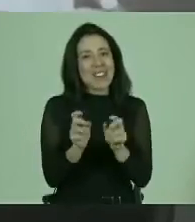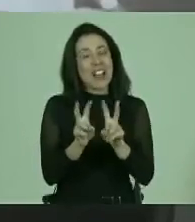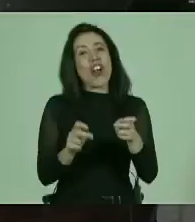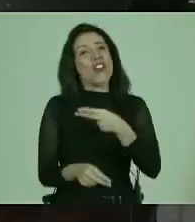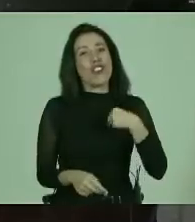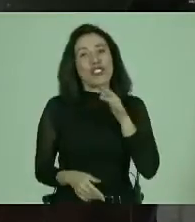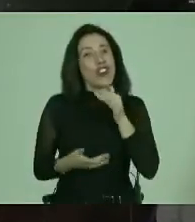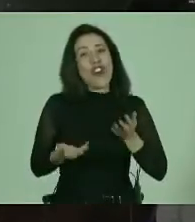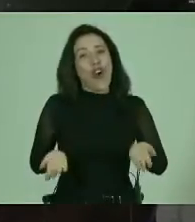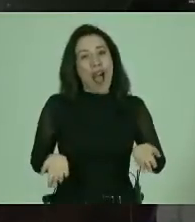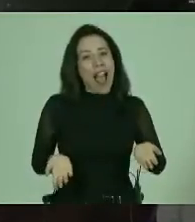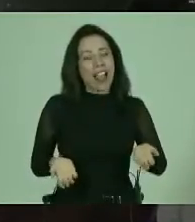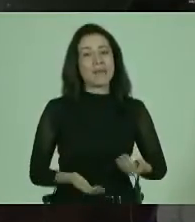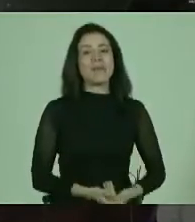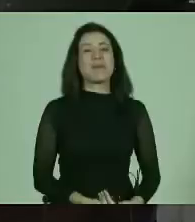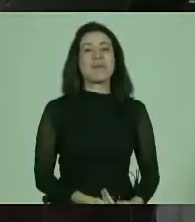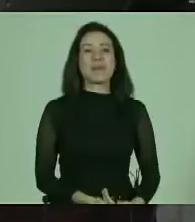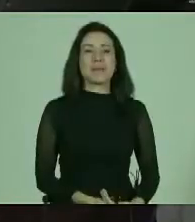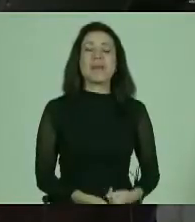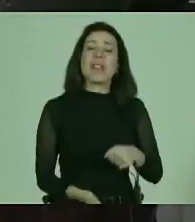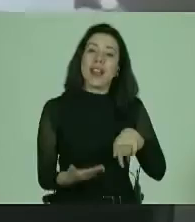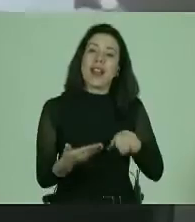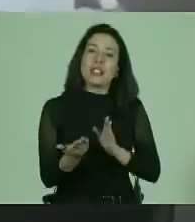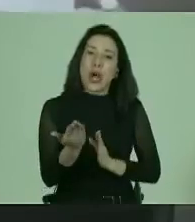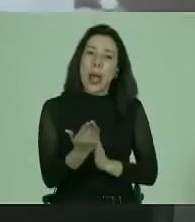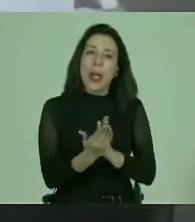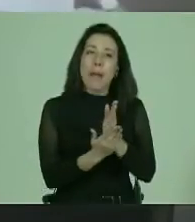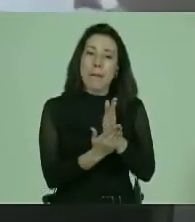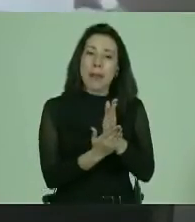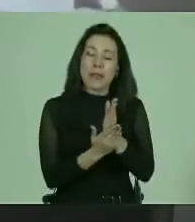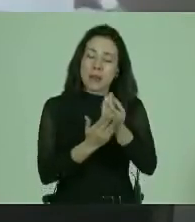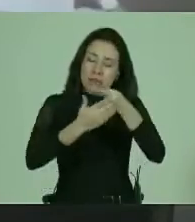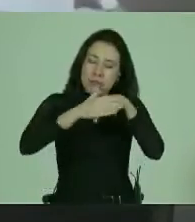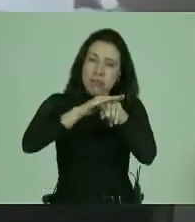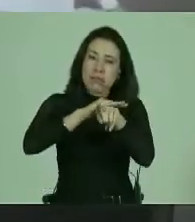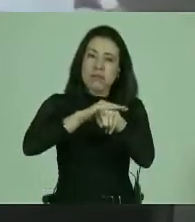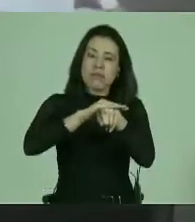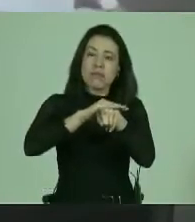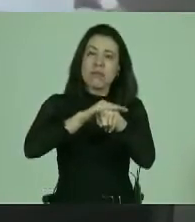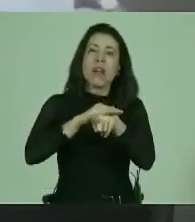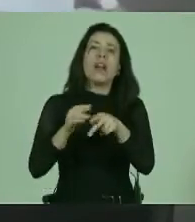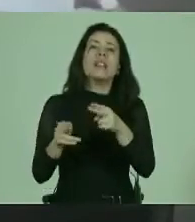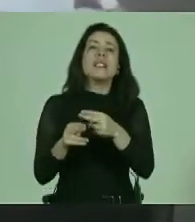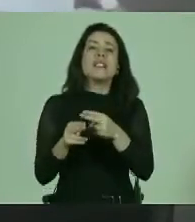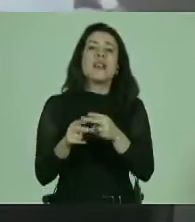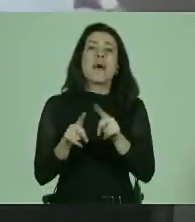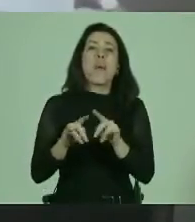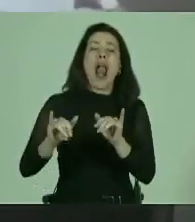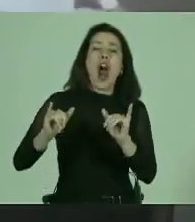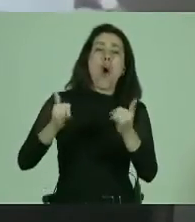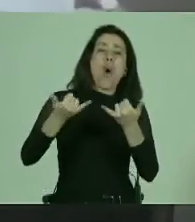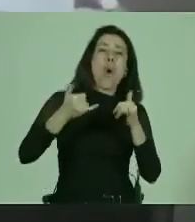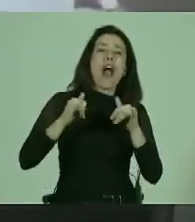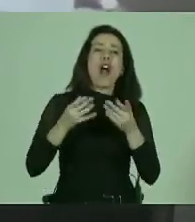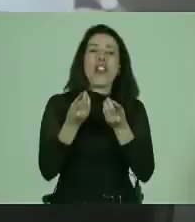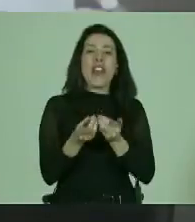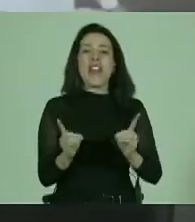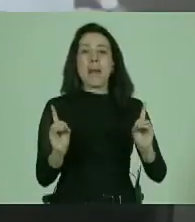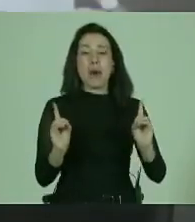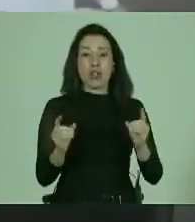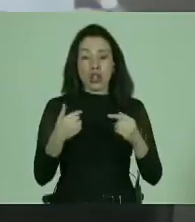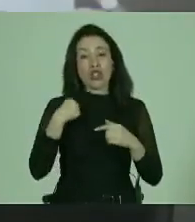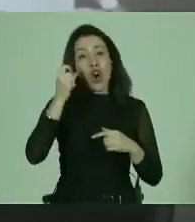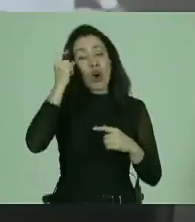nosotros no entonces empezamos a intervenir en ese llamémoslo así juego democrático y yo